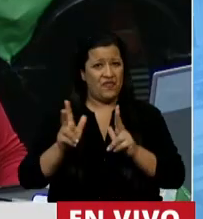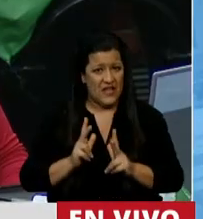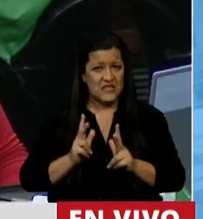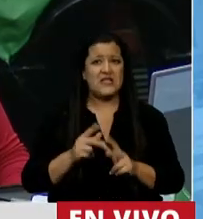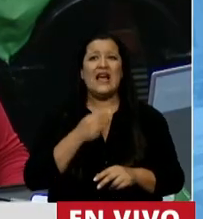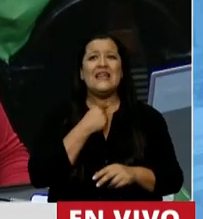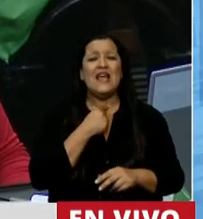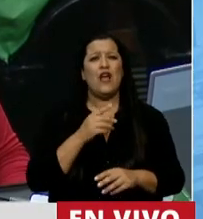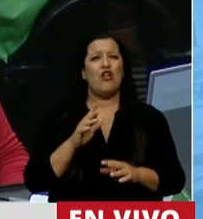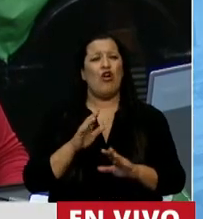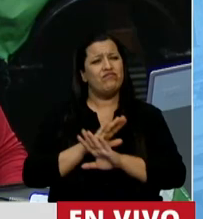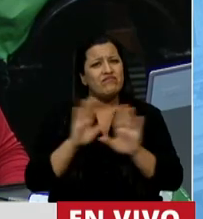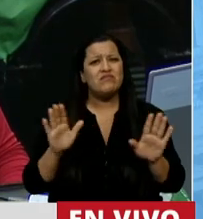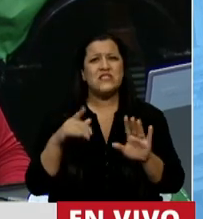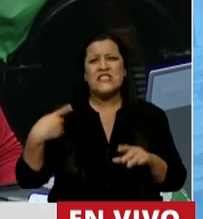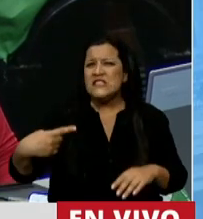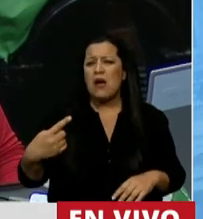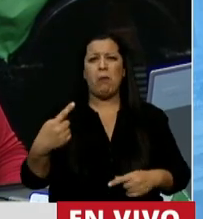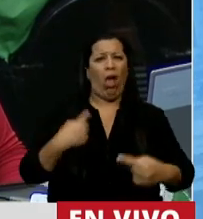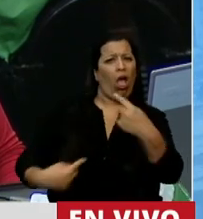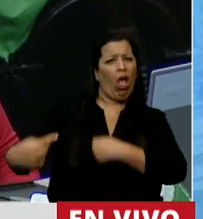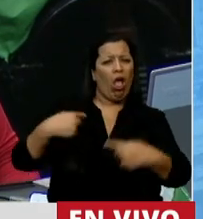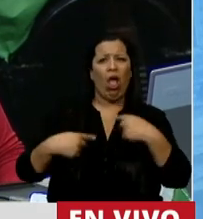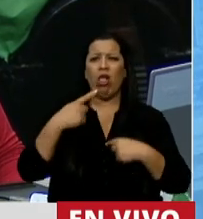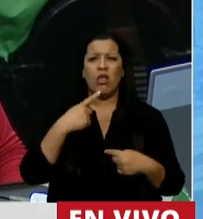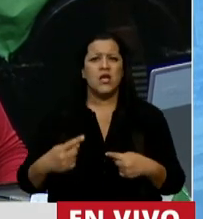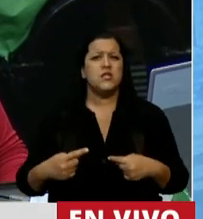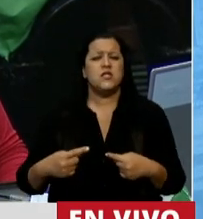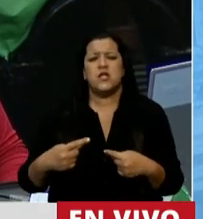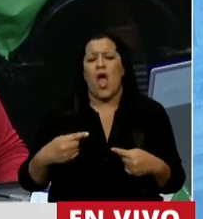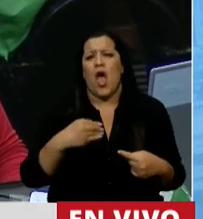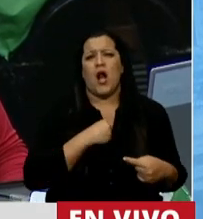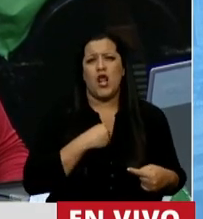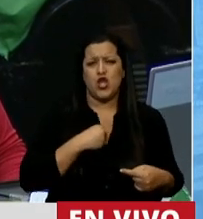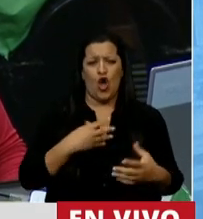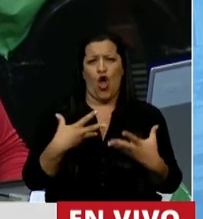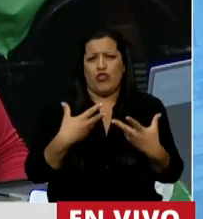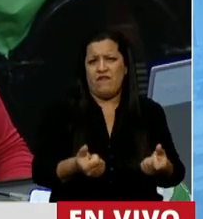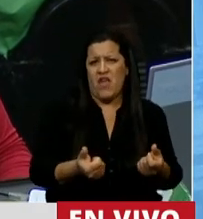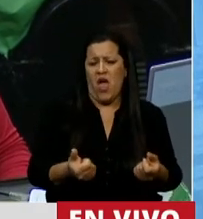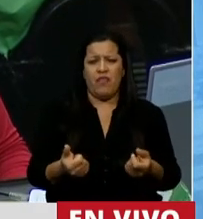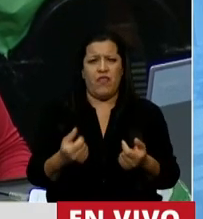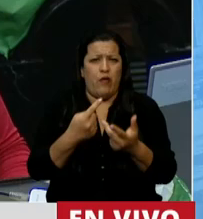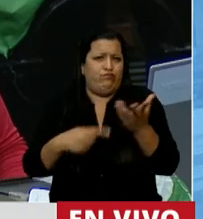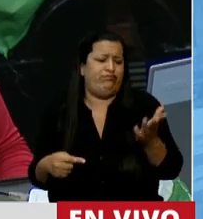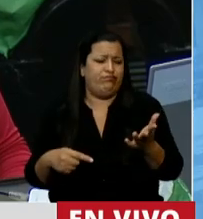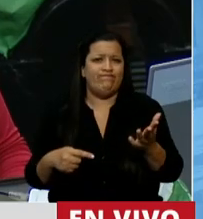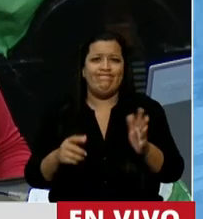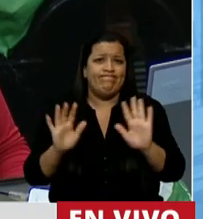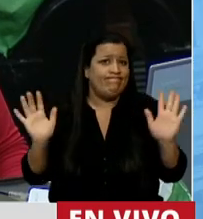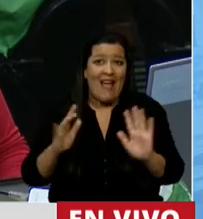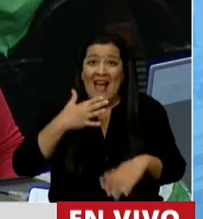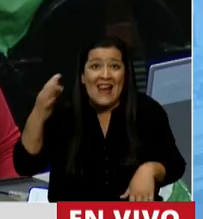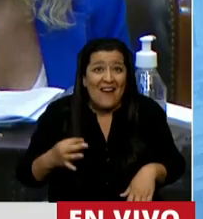quiero desmistificar, que todo el tiempo nos tildaron de dogmáticos y que seguimos preceptos de la fe. La verdad que